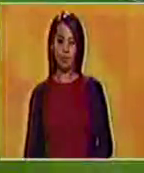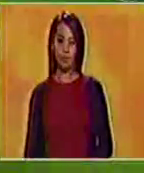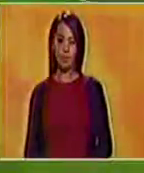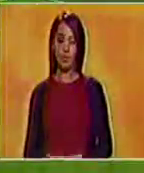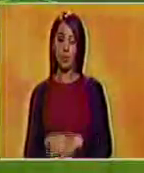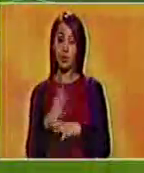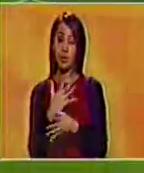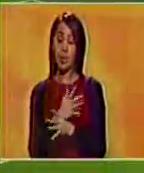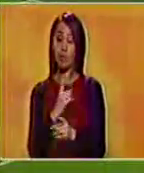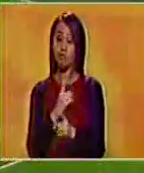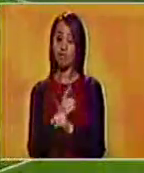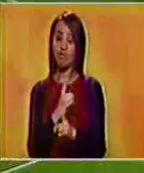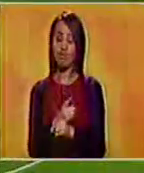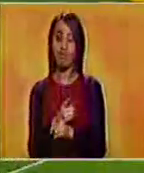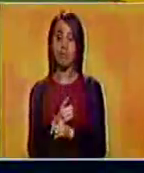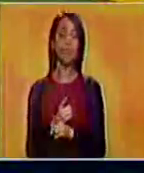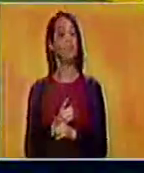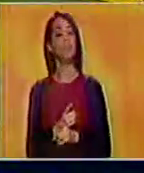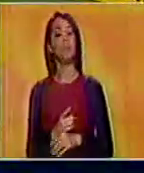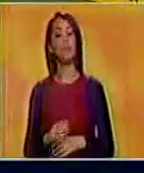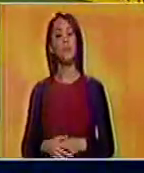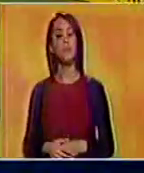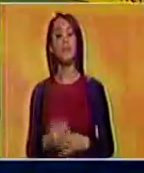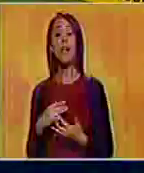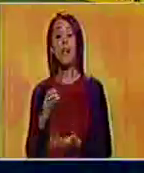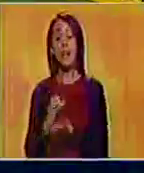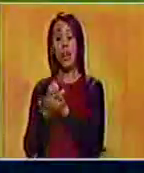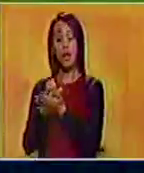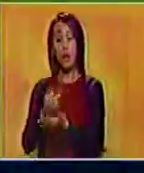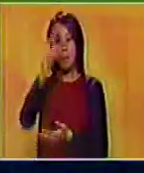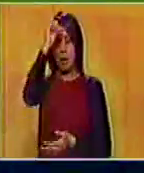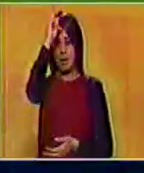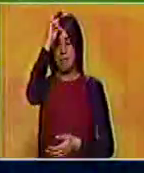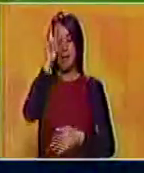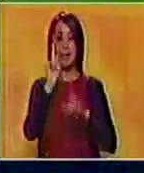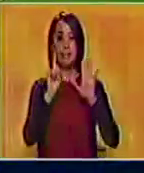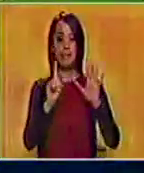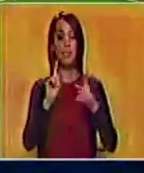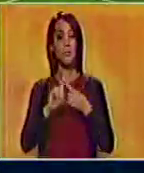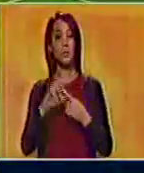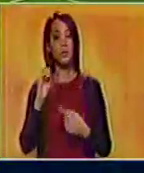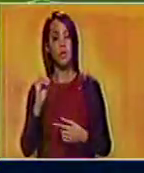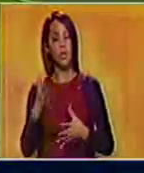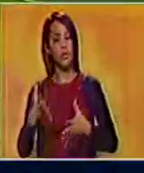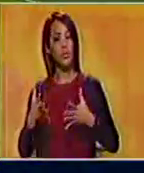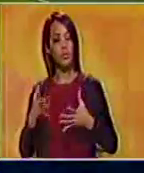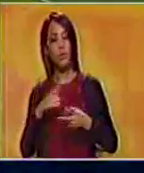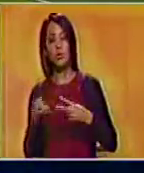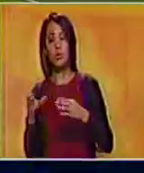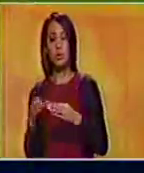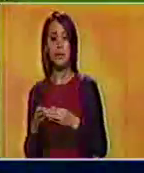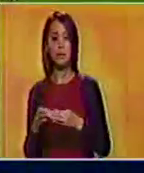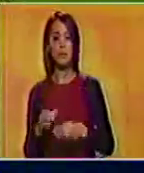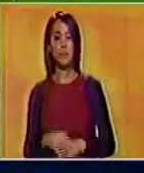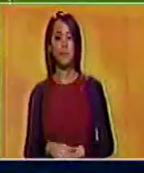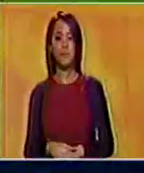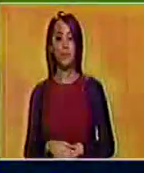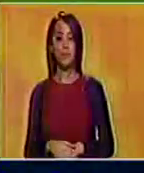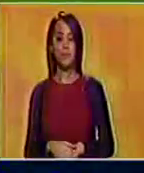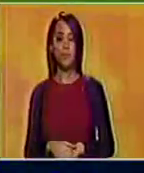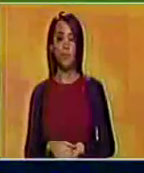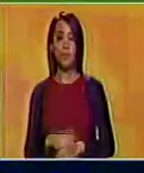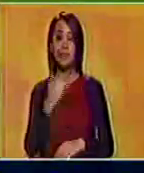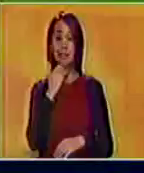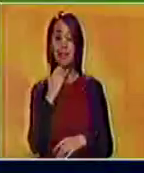Juego, set y partido para el Bayern Múnich en la Copa de Alemania. 6-0 el triunfo de los bávaros ante el Paderborn. Tantos de Kingsley